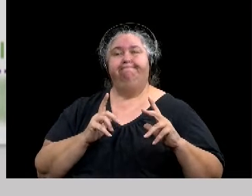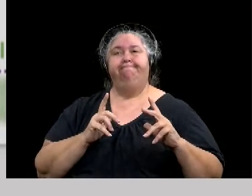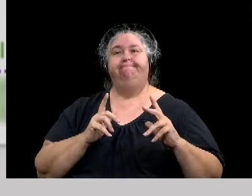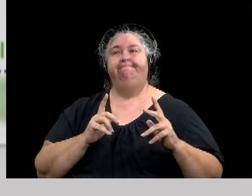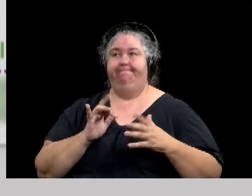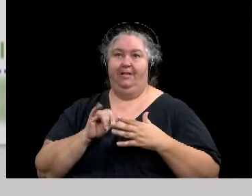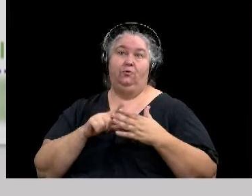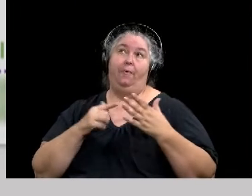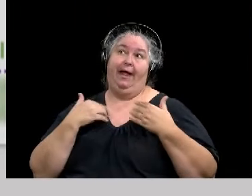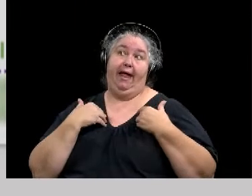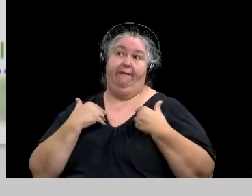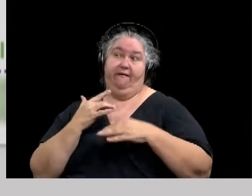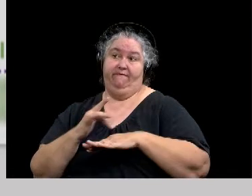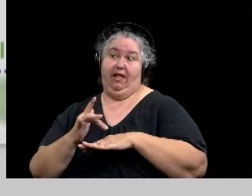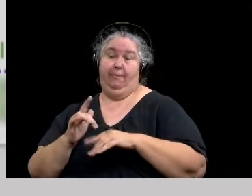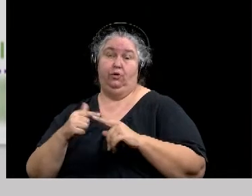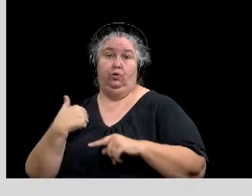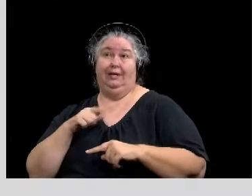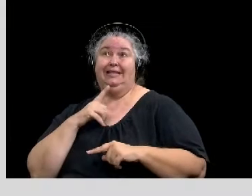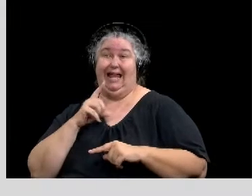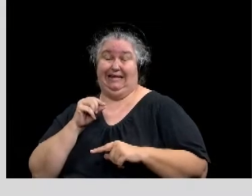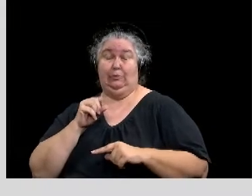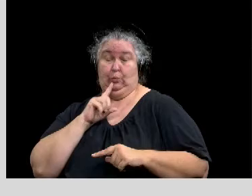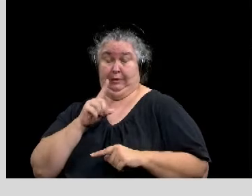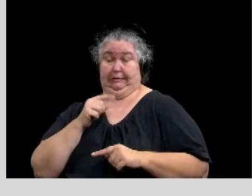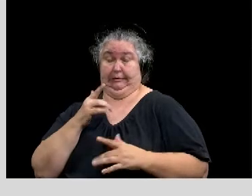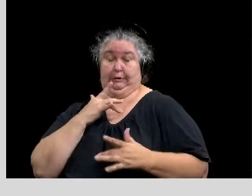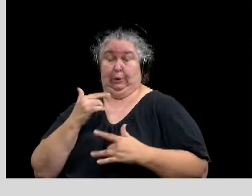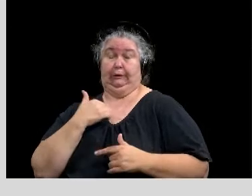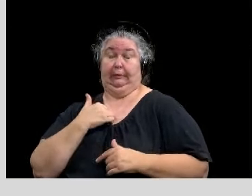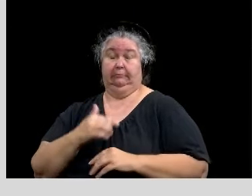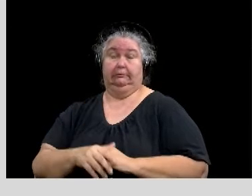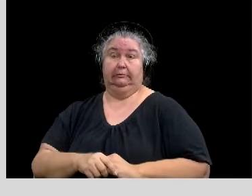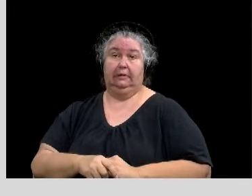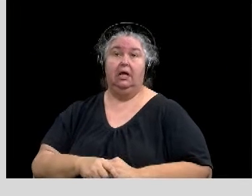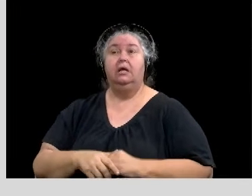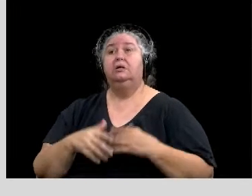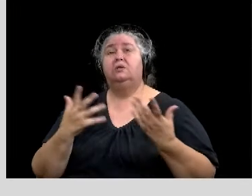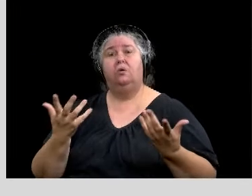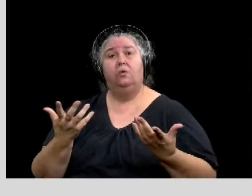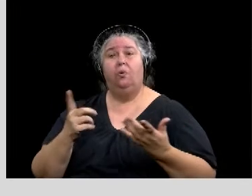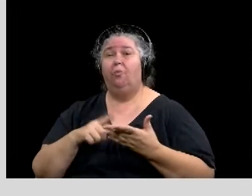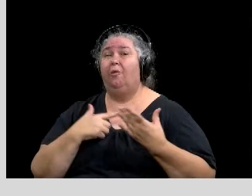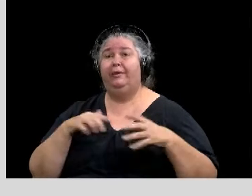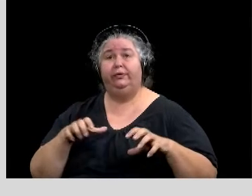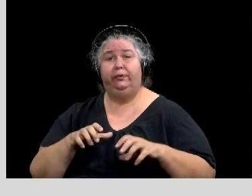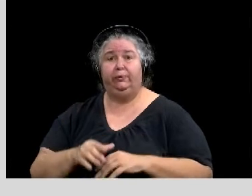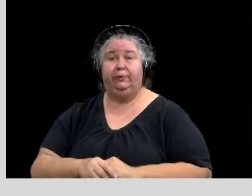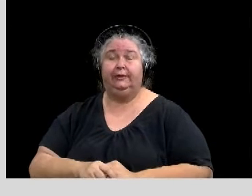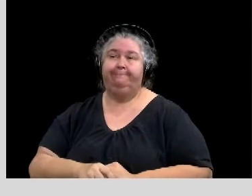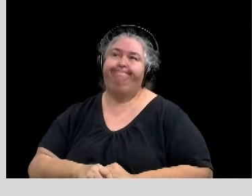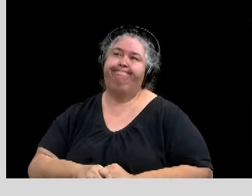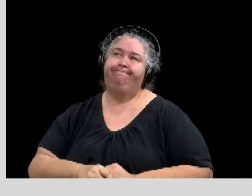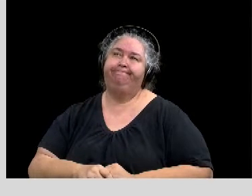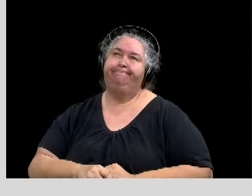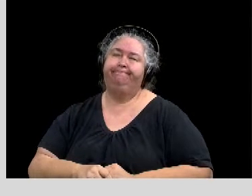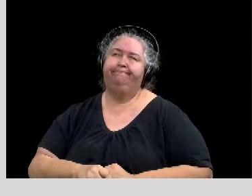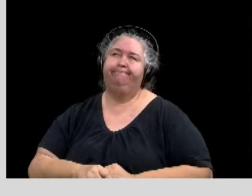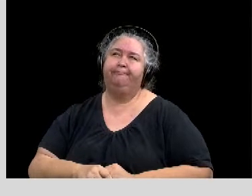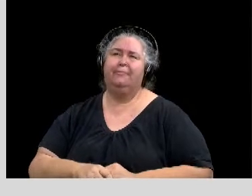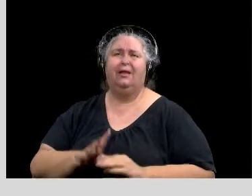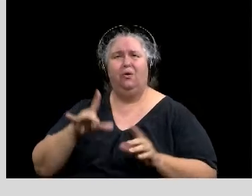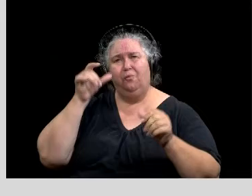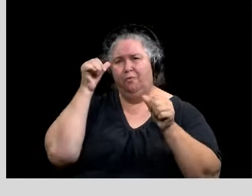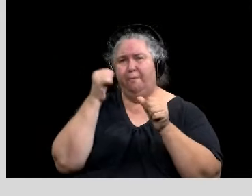a lo que tenemos disponibles para ustedes y si nos tiene que concentrar concertar 2